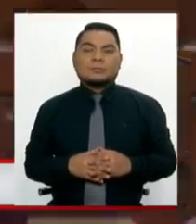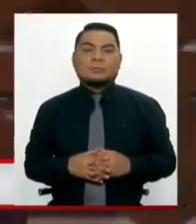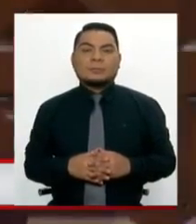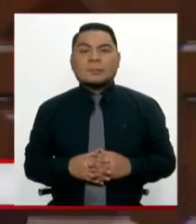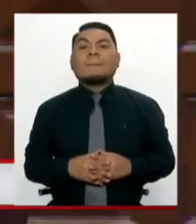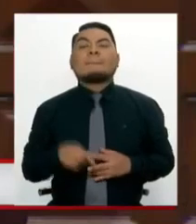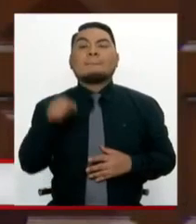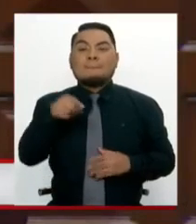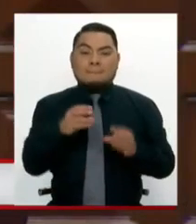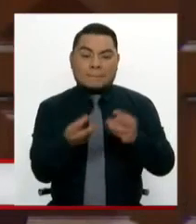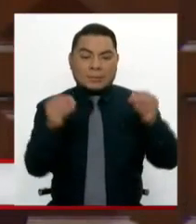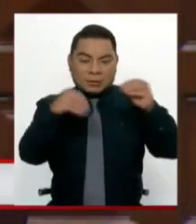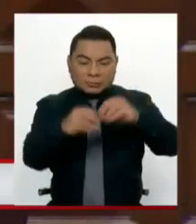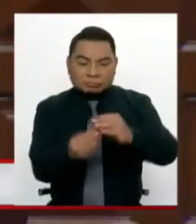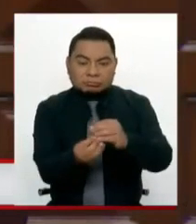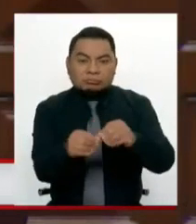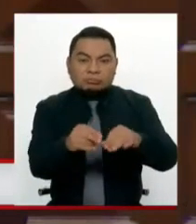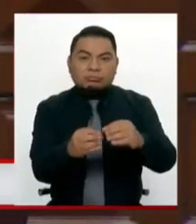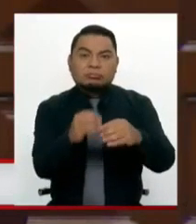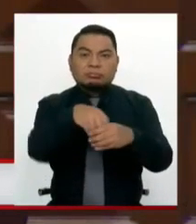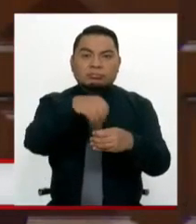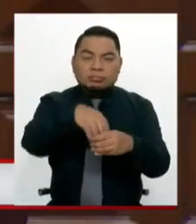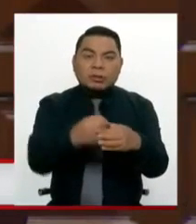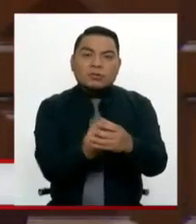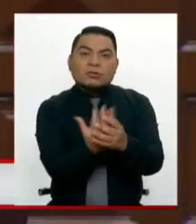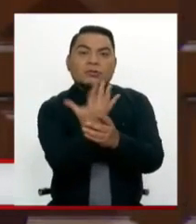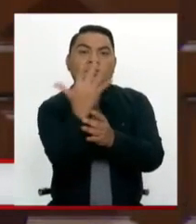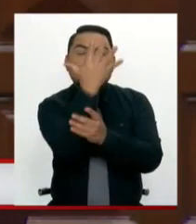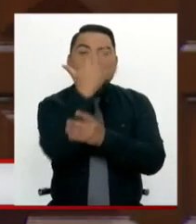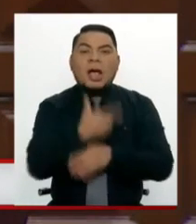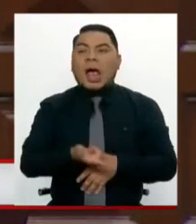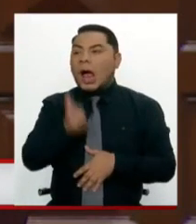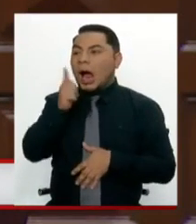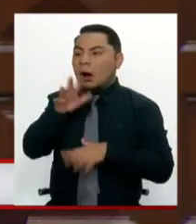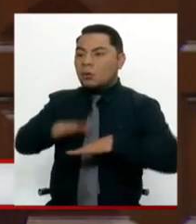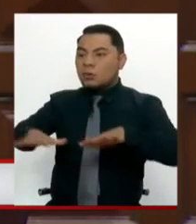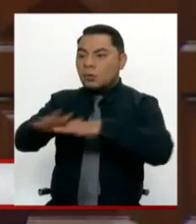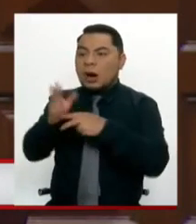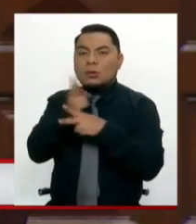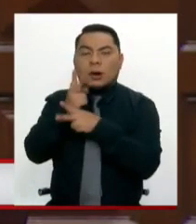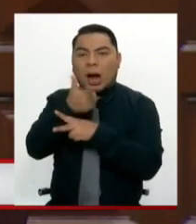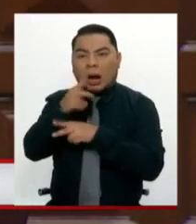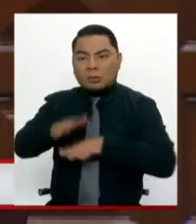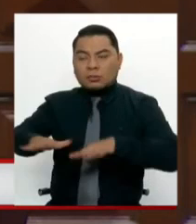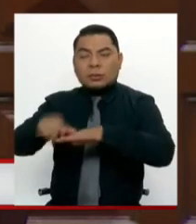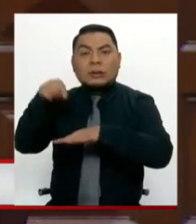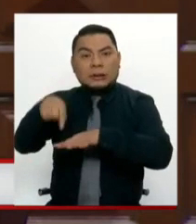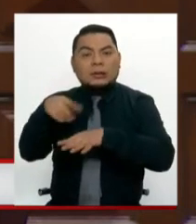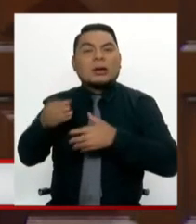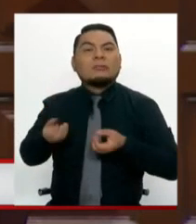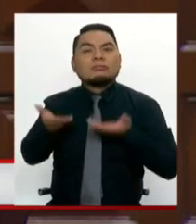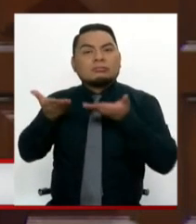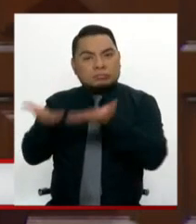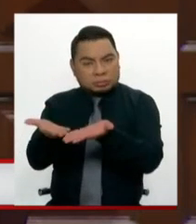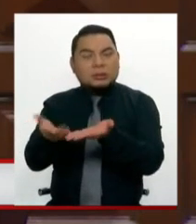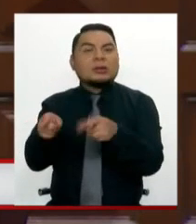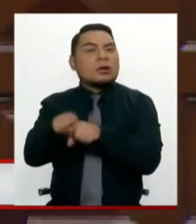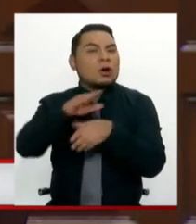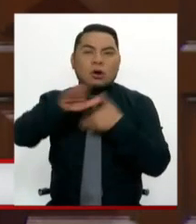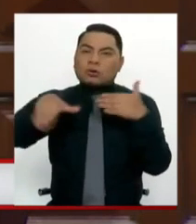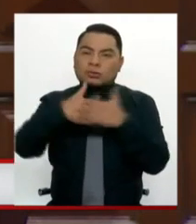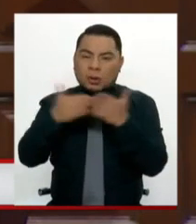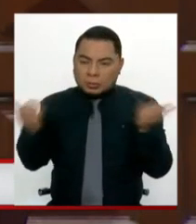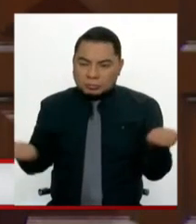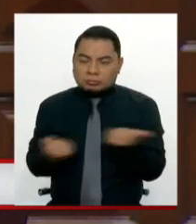La siembra, cosecha, crianza de agua desde las cuencas vienen recibiendo y recibirá todo